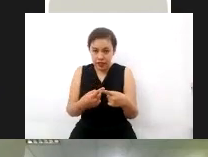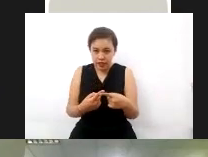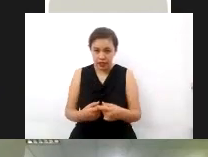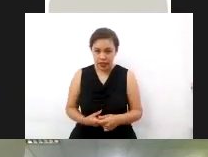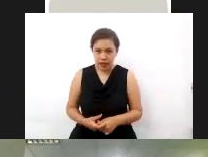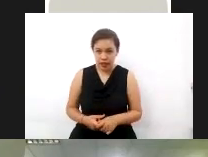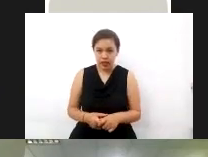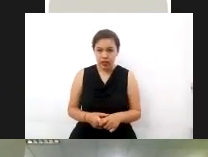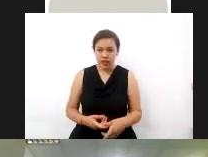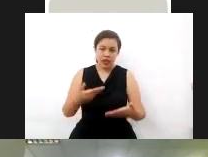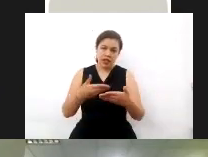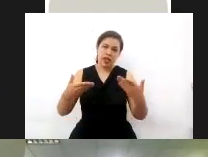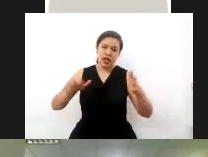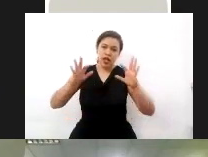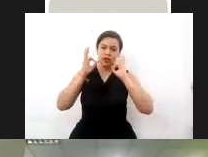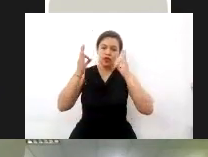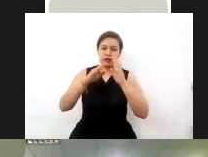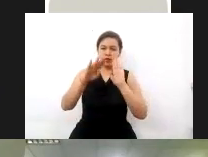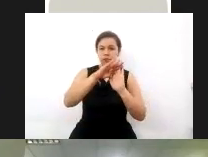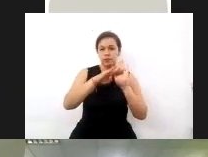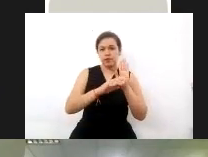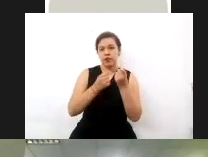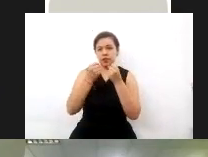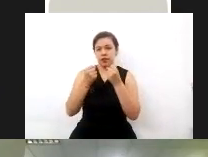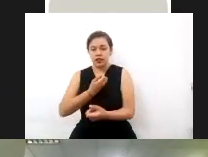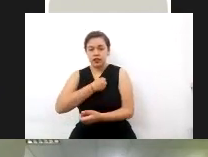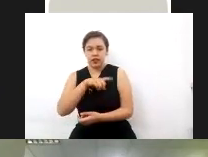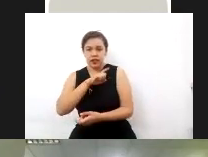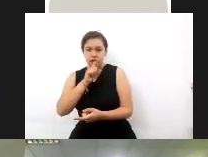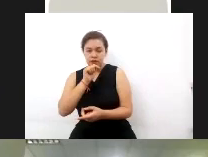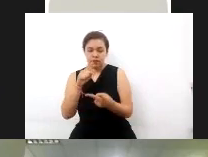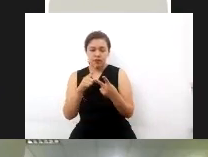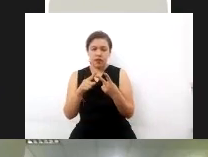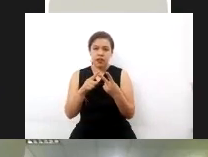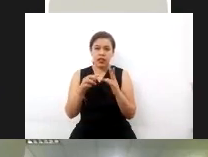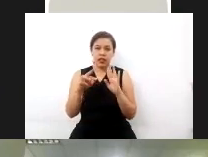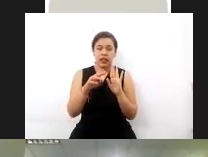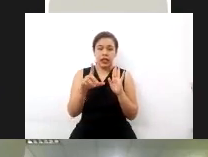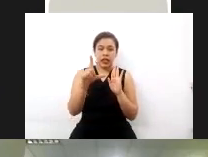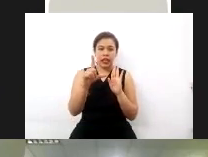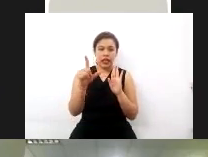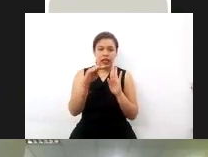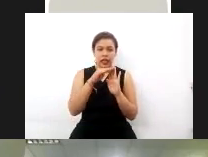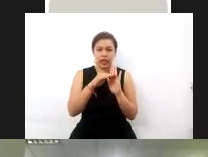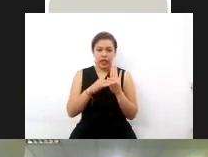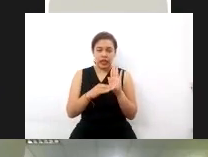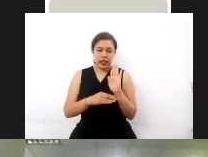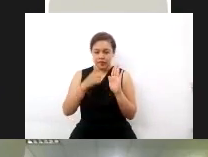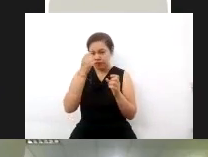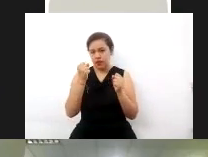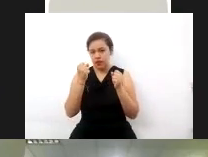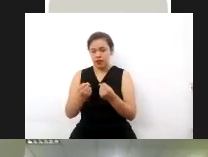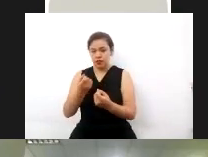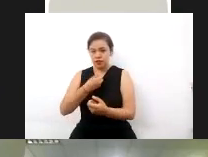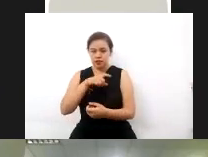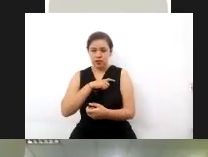tiene que ver con el modelo de protocolo de seguridad sanitaria y de los lineamientos técnicos de seguridad sanitaria que emitió tanto la Secretaría